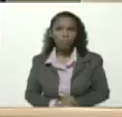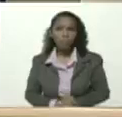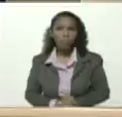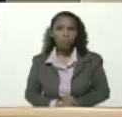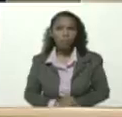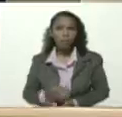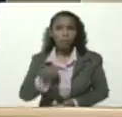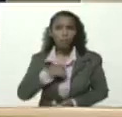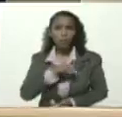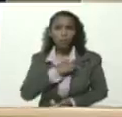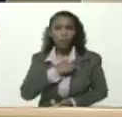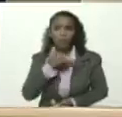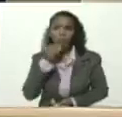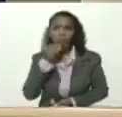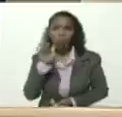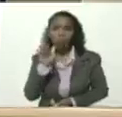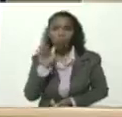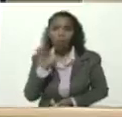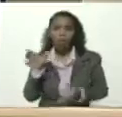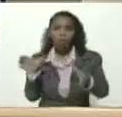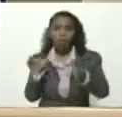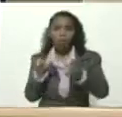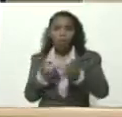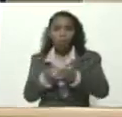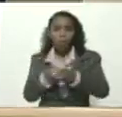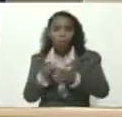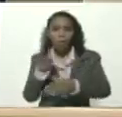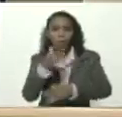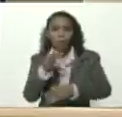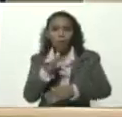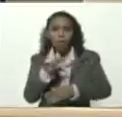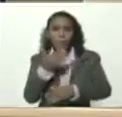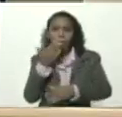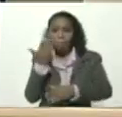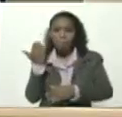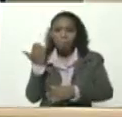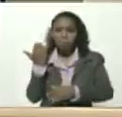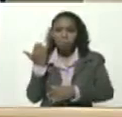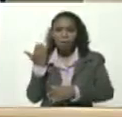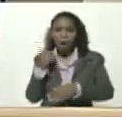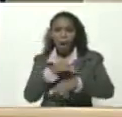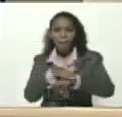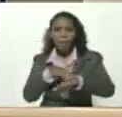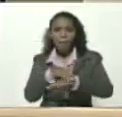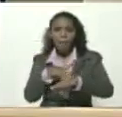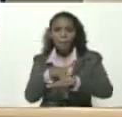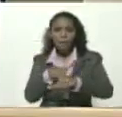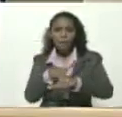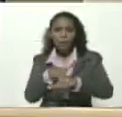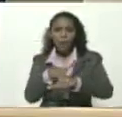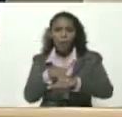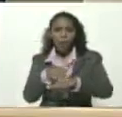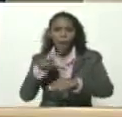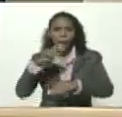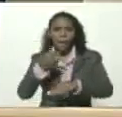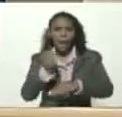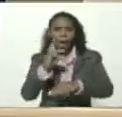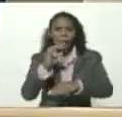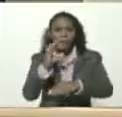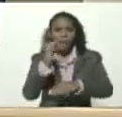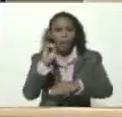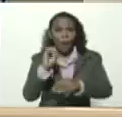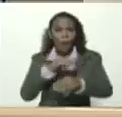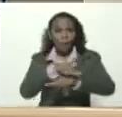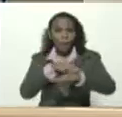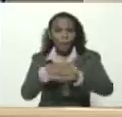Nosotros hace poco tuvimos una reunión con el ministro Padrino López y con el ministro de Interior